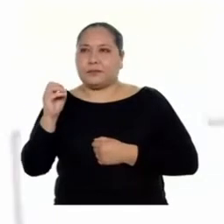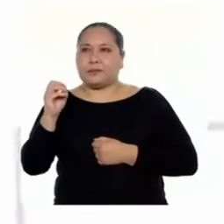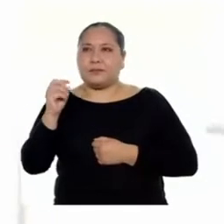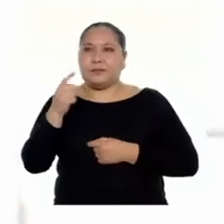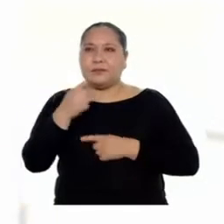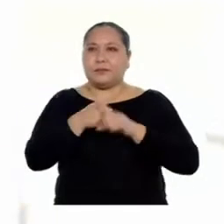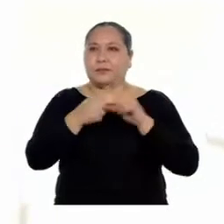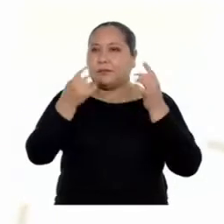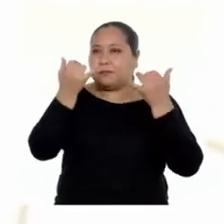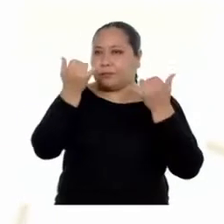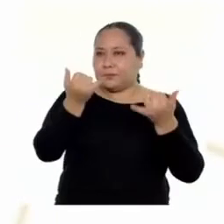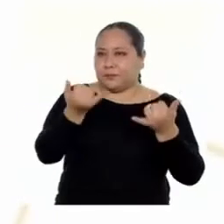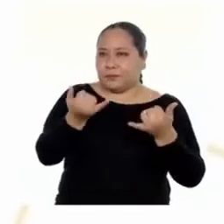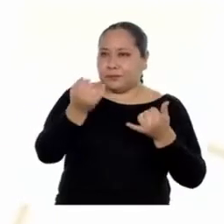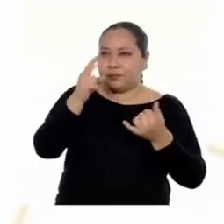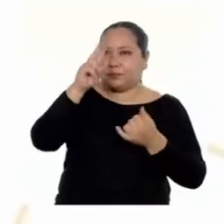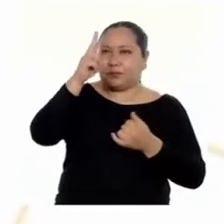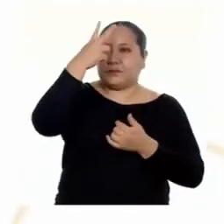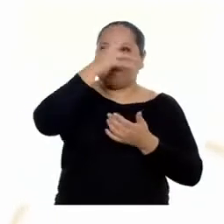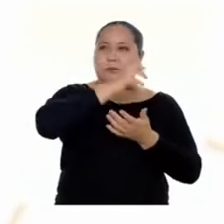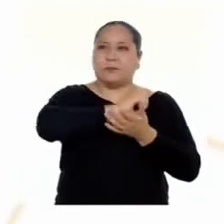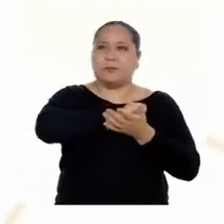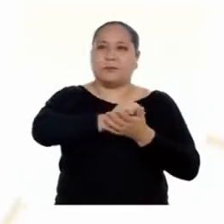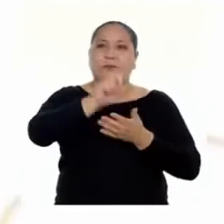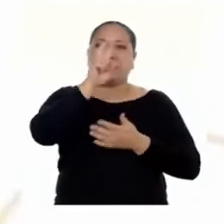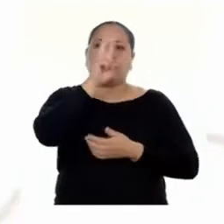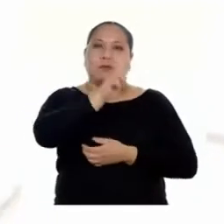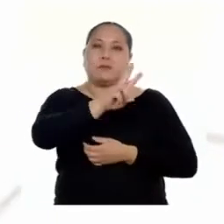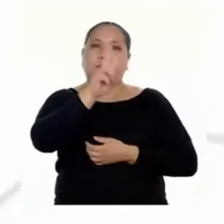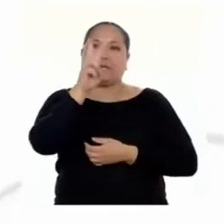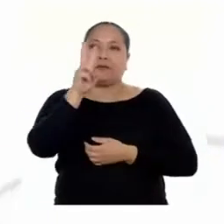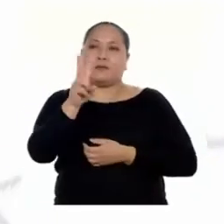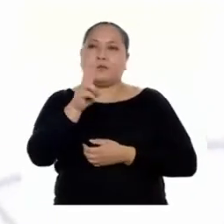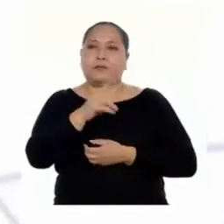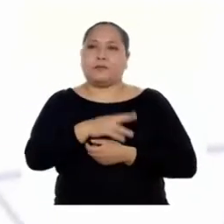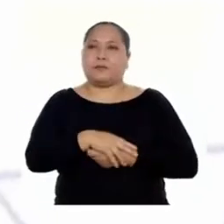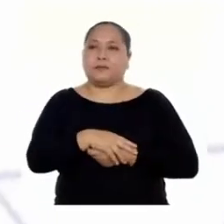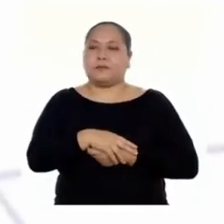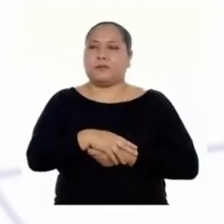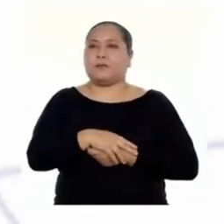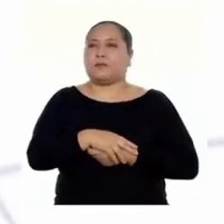soles. Ahora, en el segundo mes, es de 22